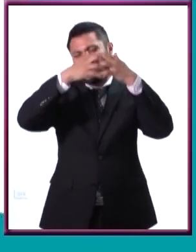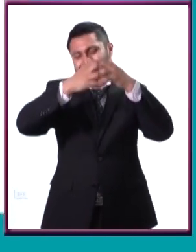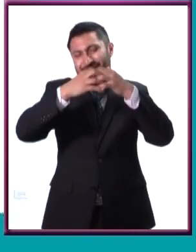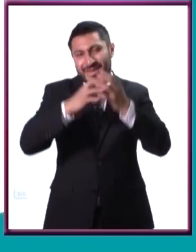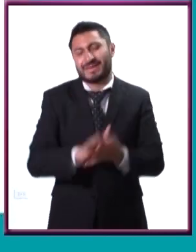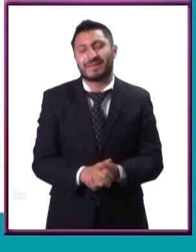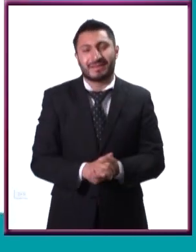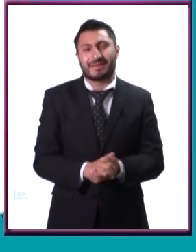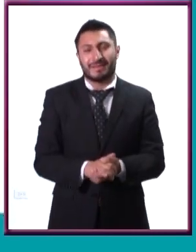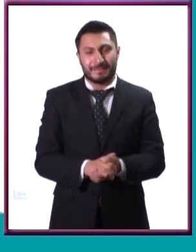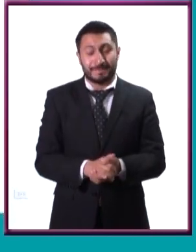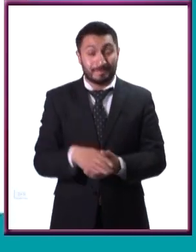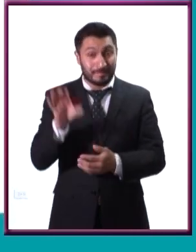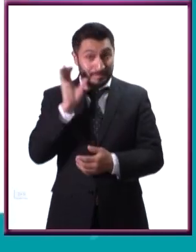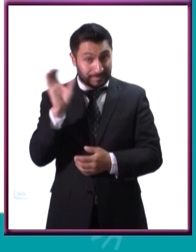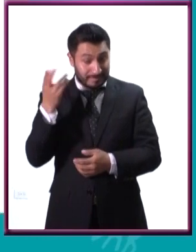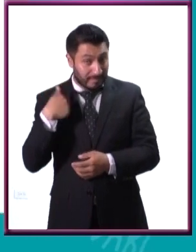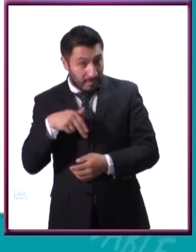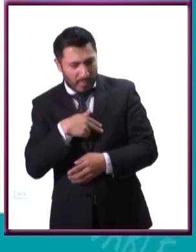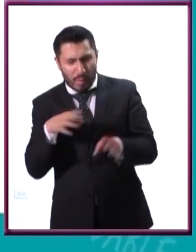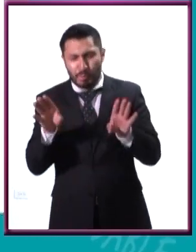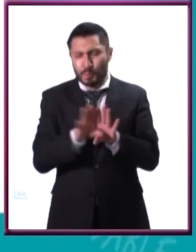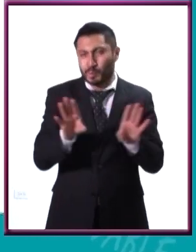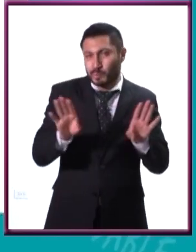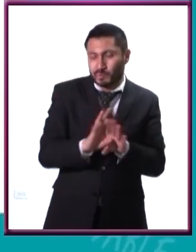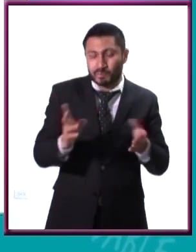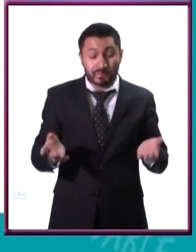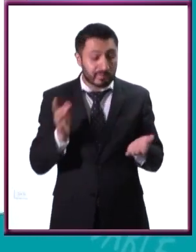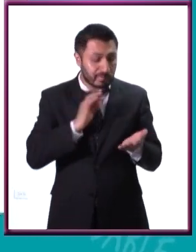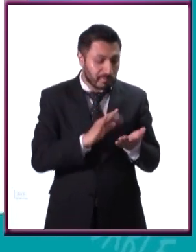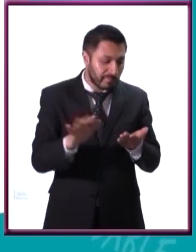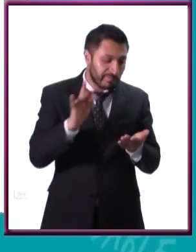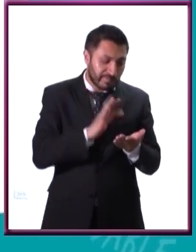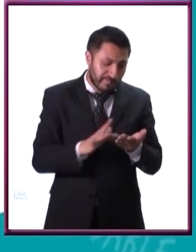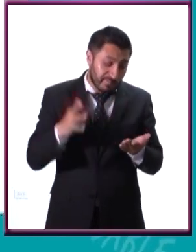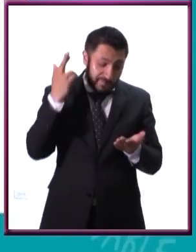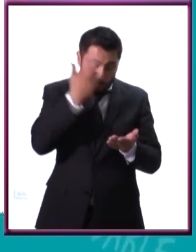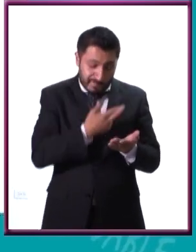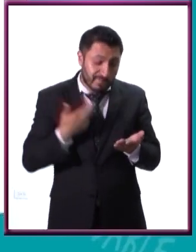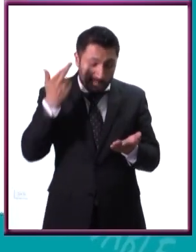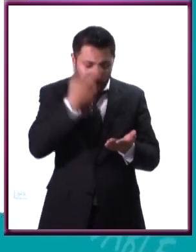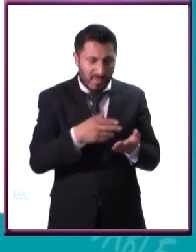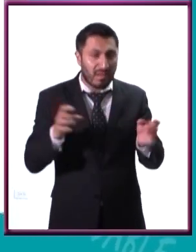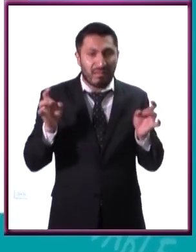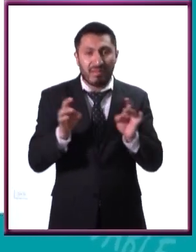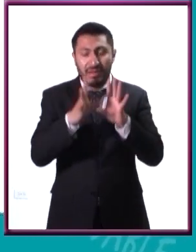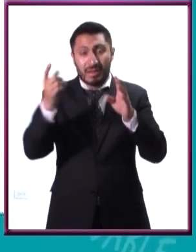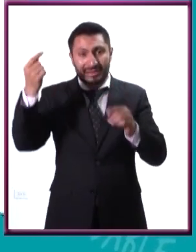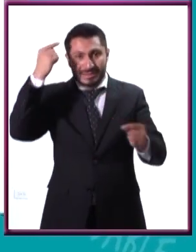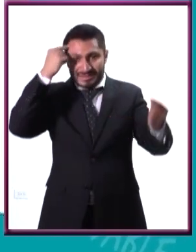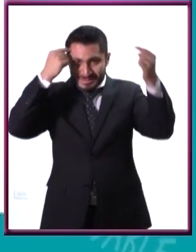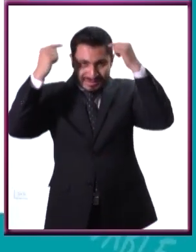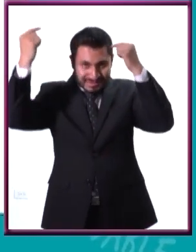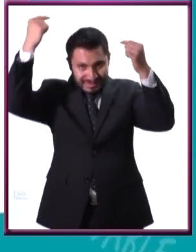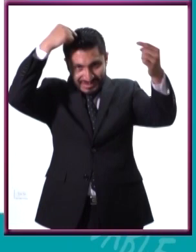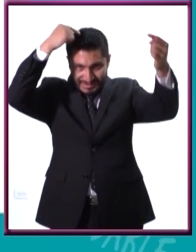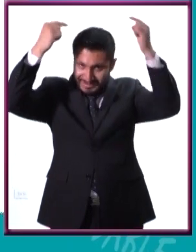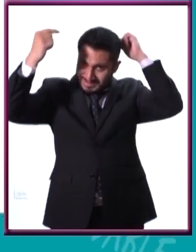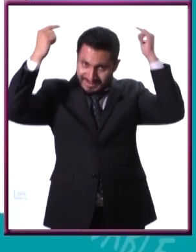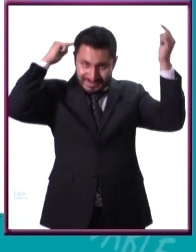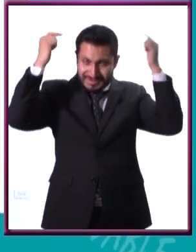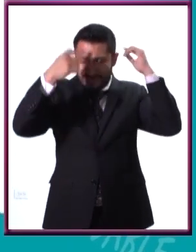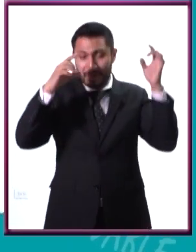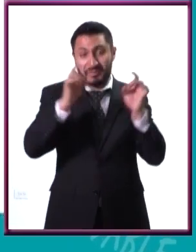nuestro cerebro. Y cuando nosotros estamos evaluando la lectura, entonces se prenden muchas áreas del sistema